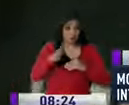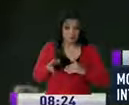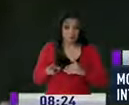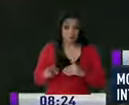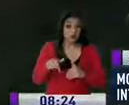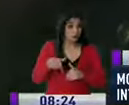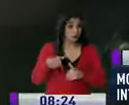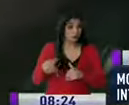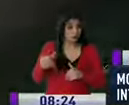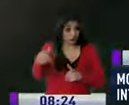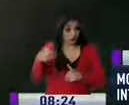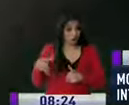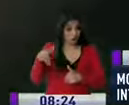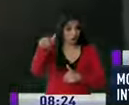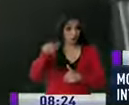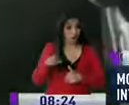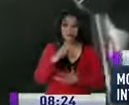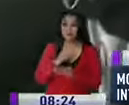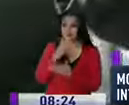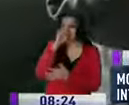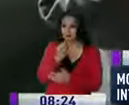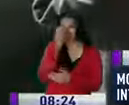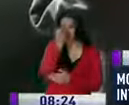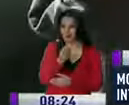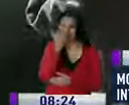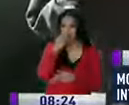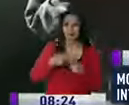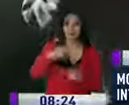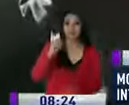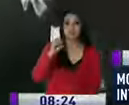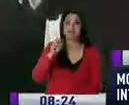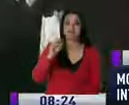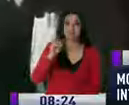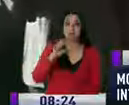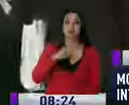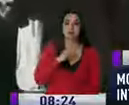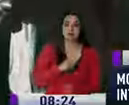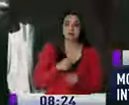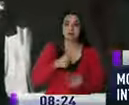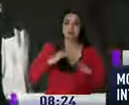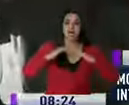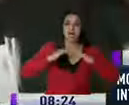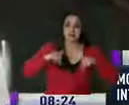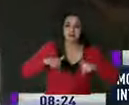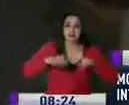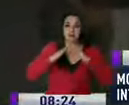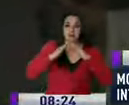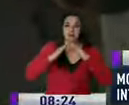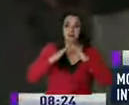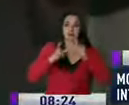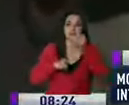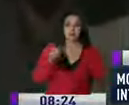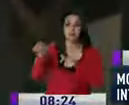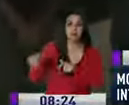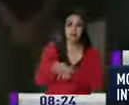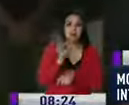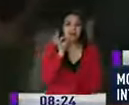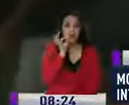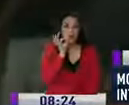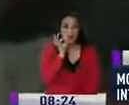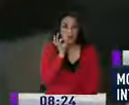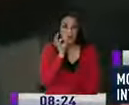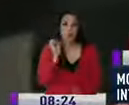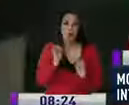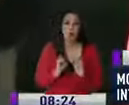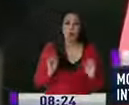días sube por aquí, buenos días. Buenos días, yo soy Mónica Chicaiza y vivo por aquí, ¿verdad? Hay gente igual que viene a fumar por aquí, es